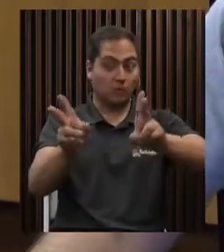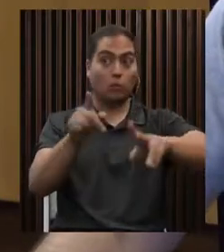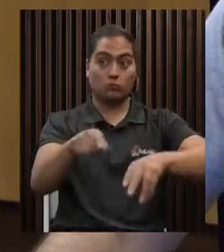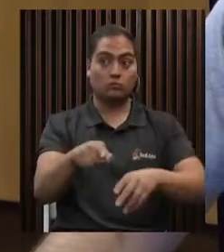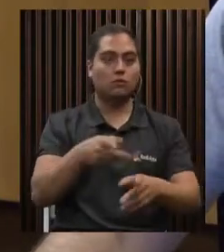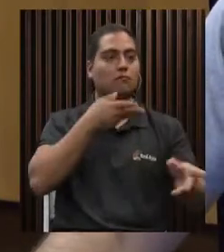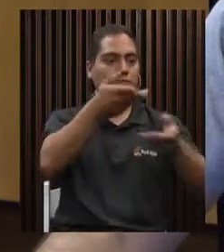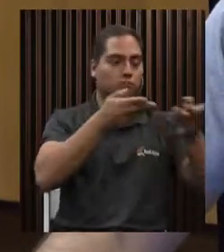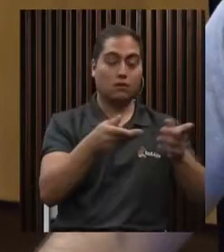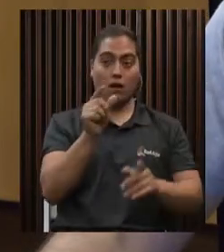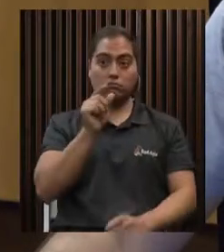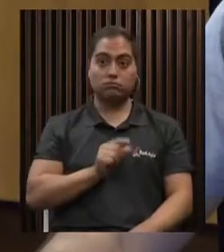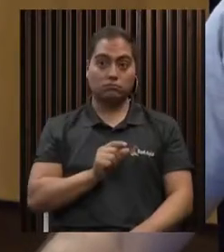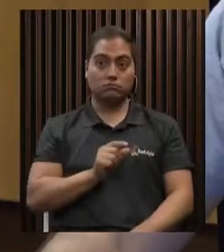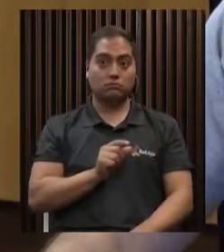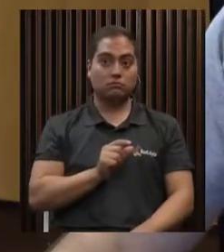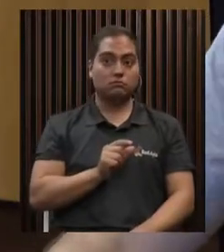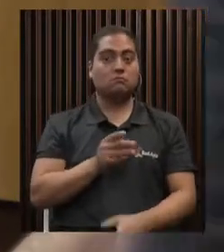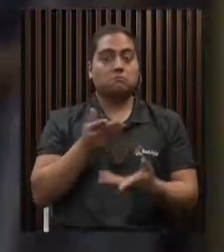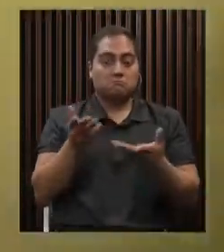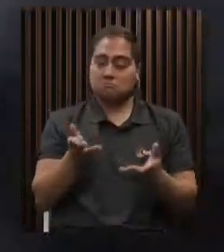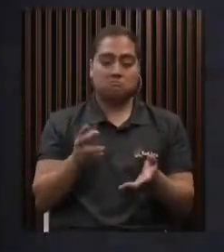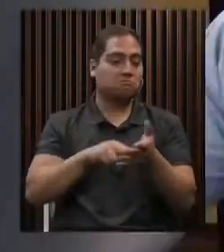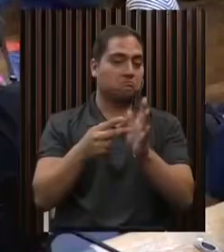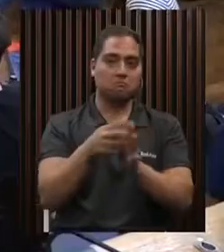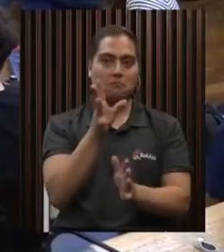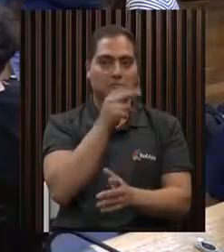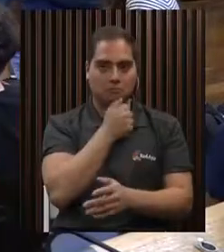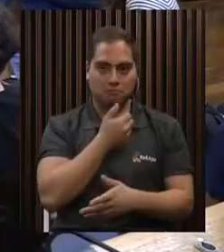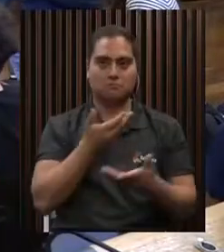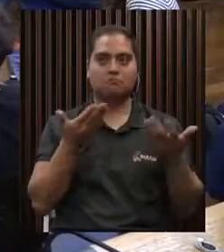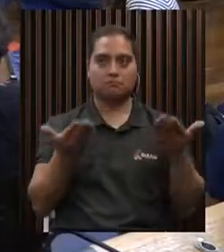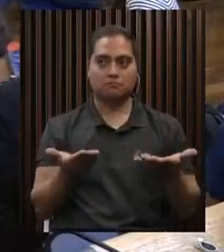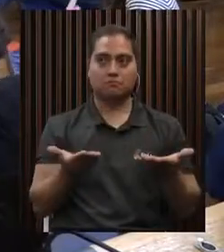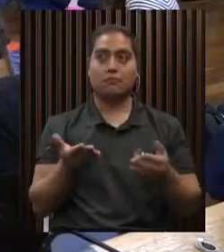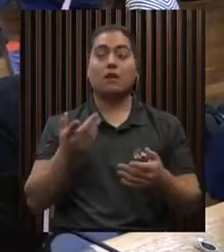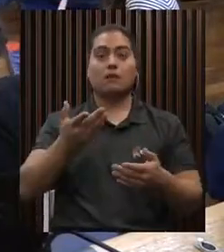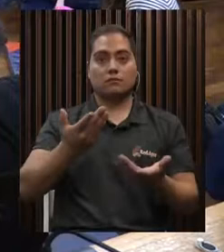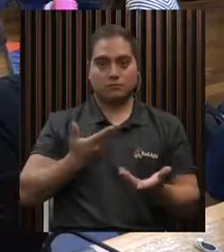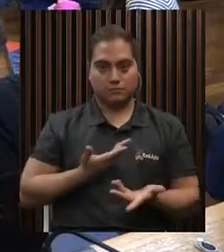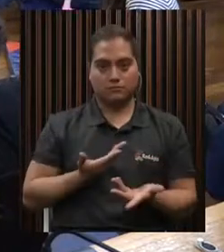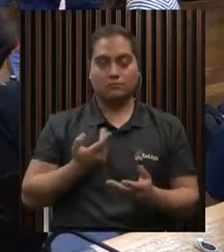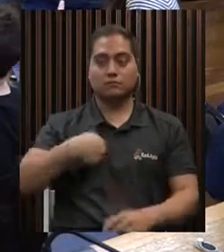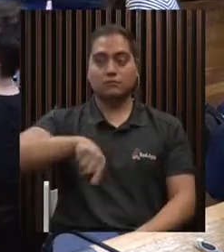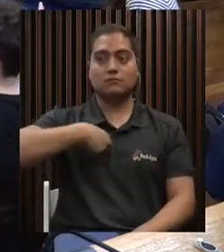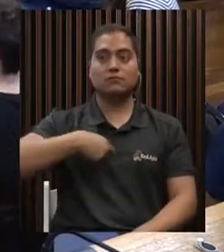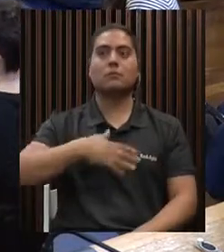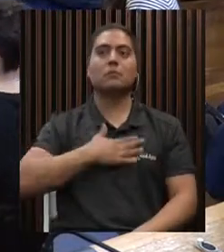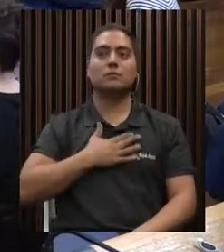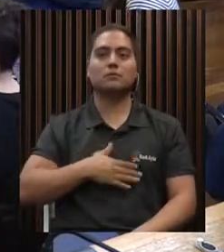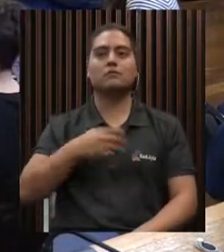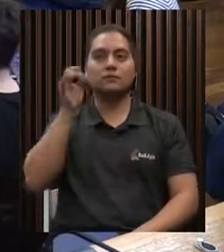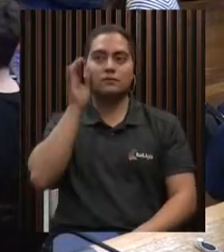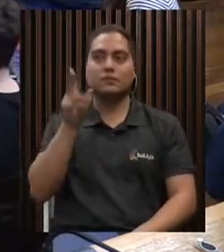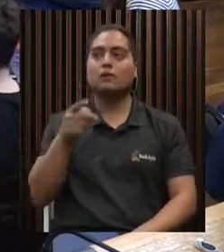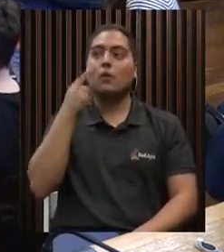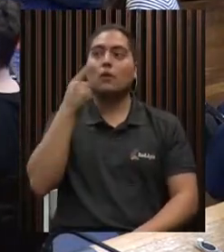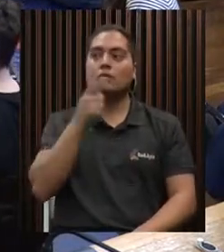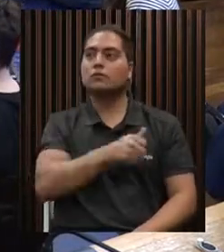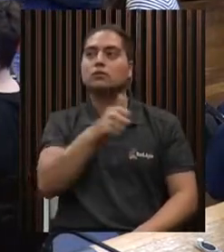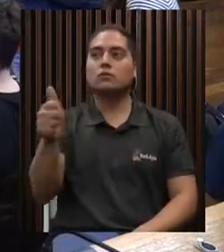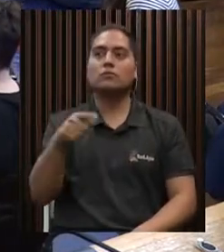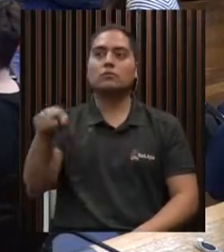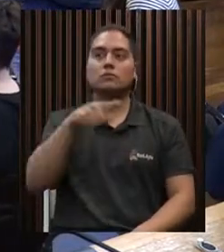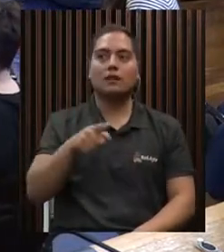Pero sería bueno saber quién está acá para que todos sepamos con quién estamos hablando. Así que ahora vamos a ir en esta dirección, ¿les parece? ¿Les